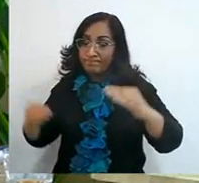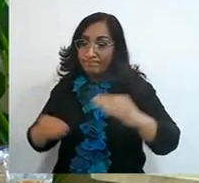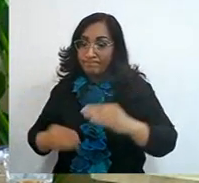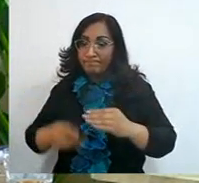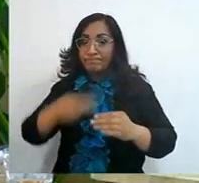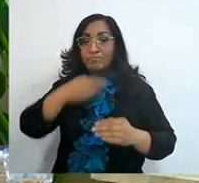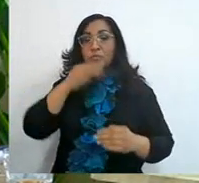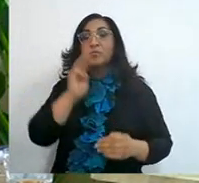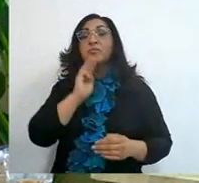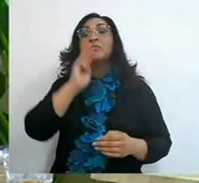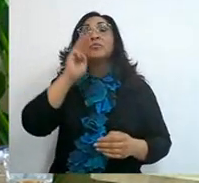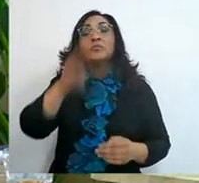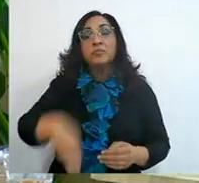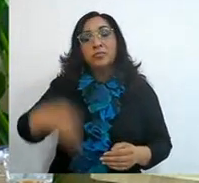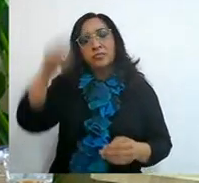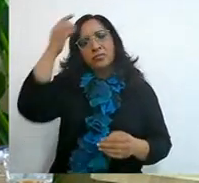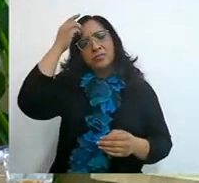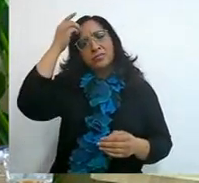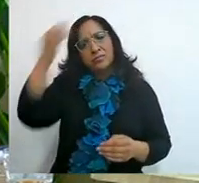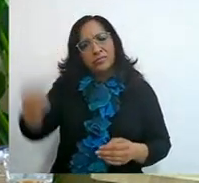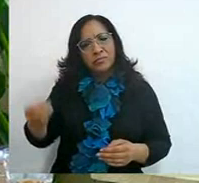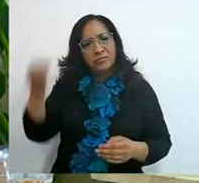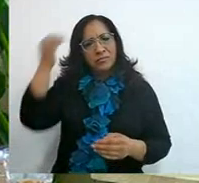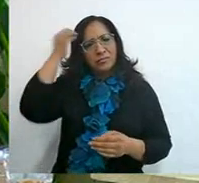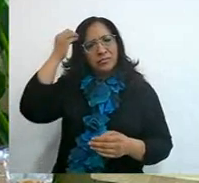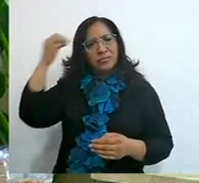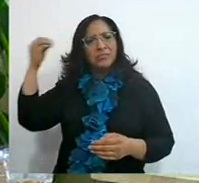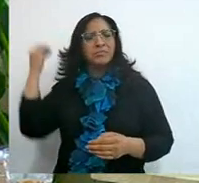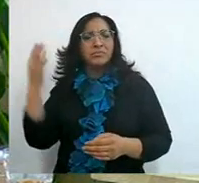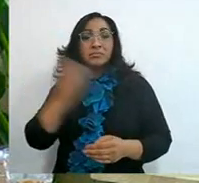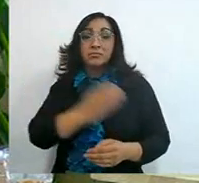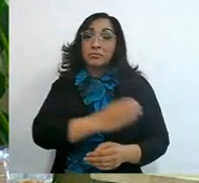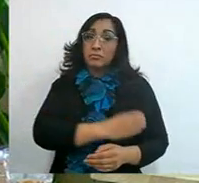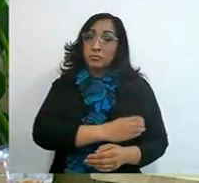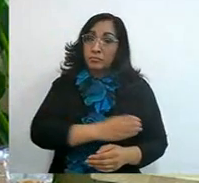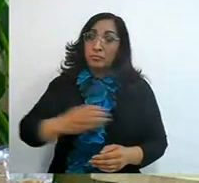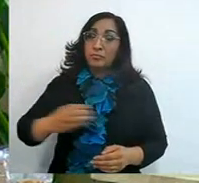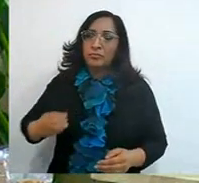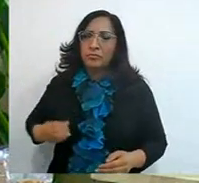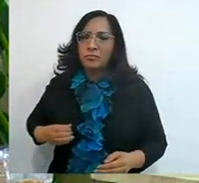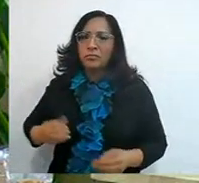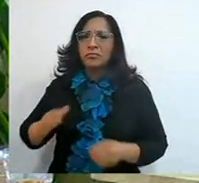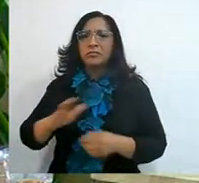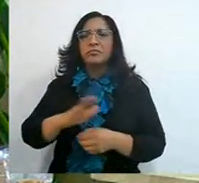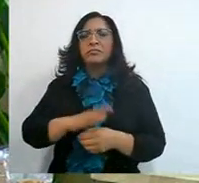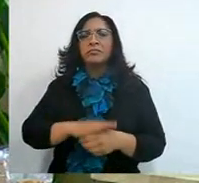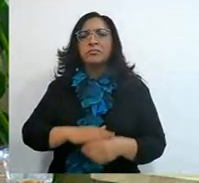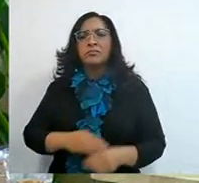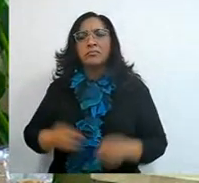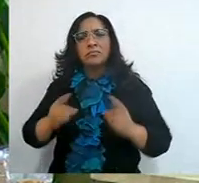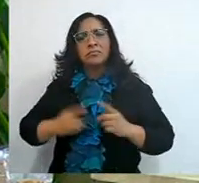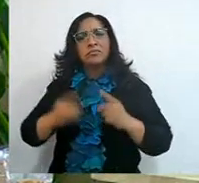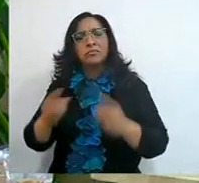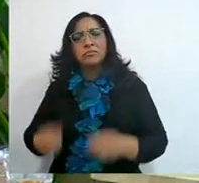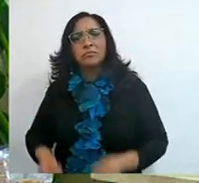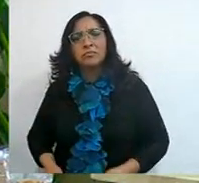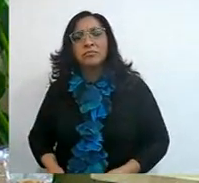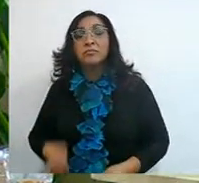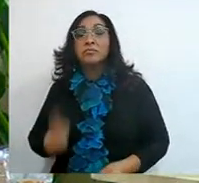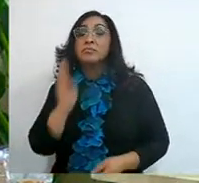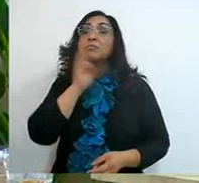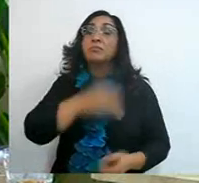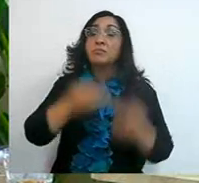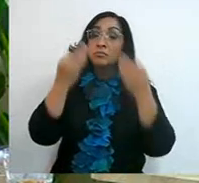Pero que se olvidó el cristianismo por la infamia, por dar falso testimonio,